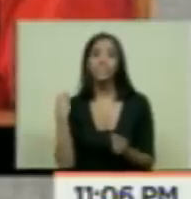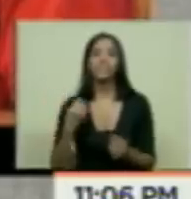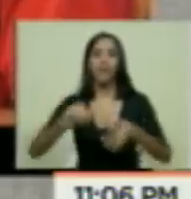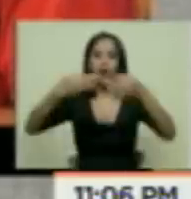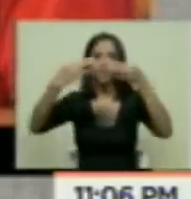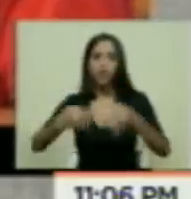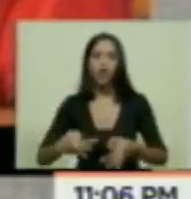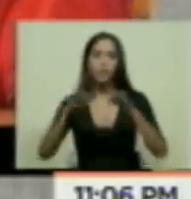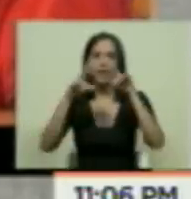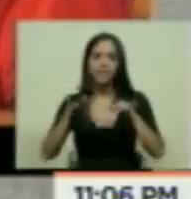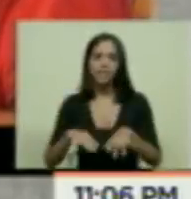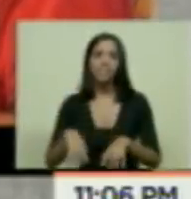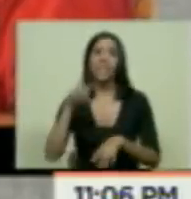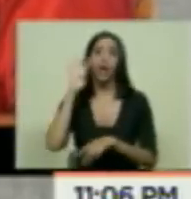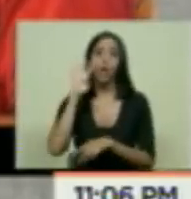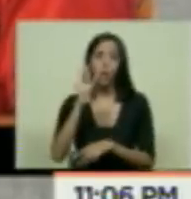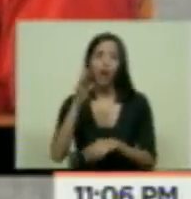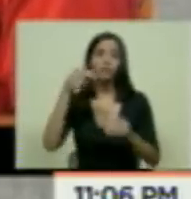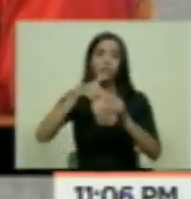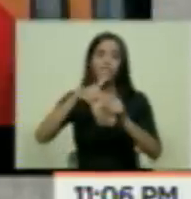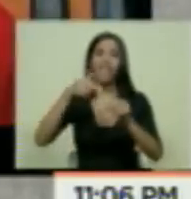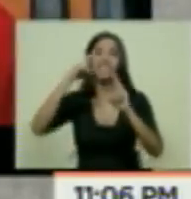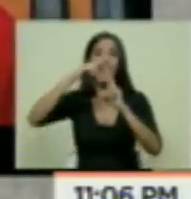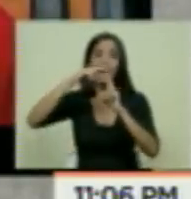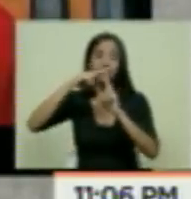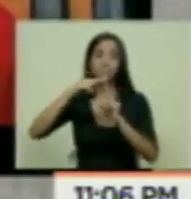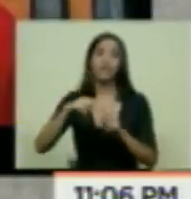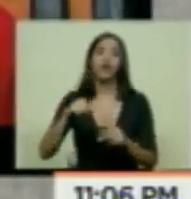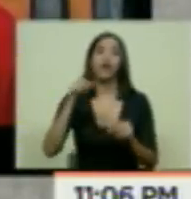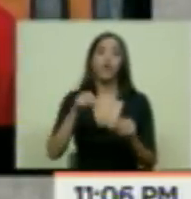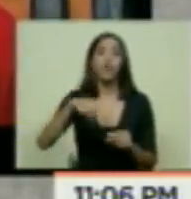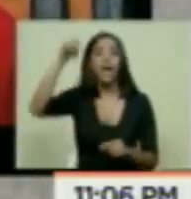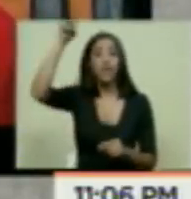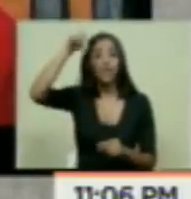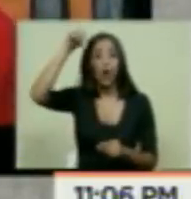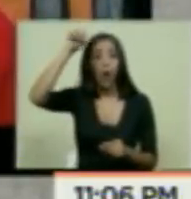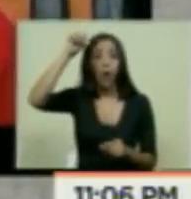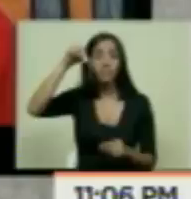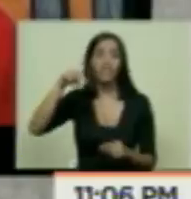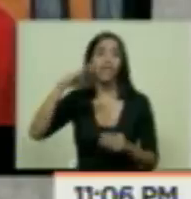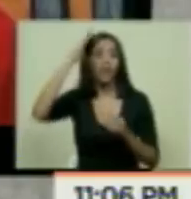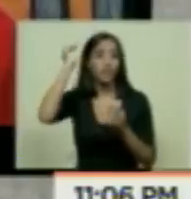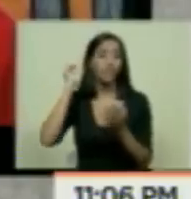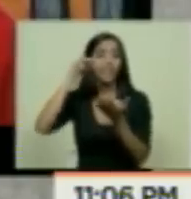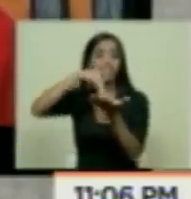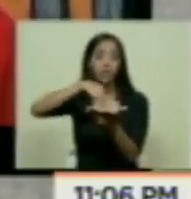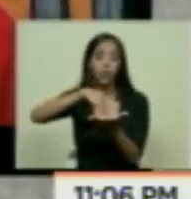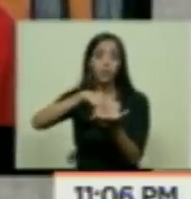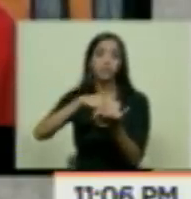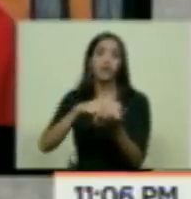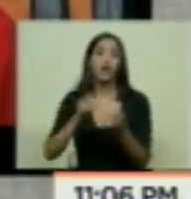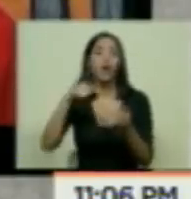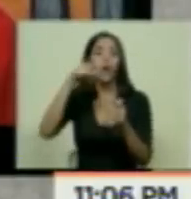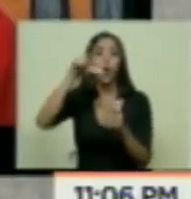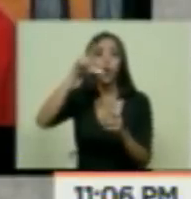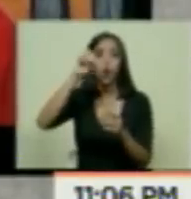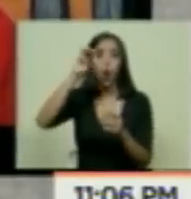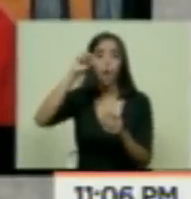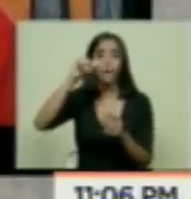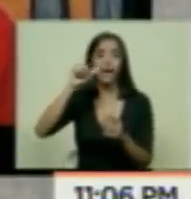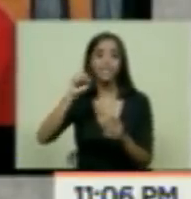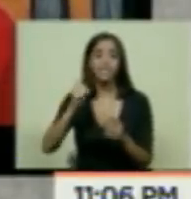Tengo 4 plantas de llenado en el estado Táchira, una en la zona norte, Francisco Miranda, una en Las Lomas, que es